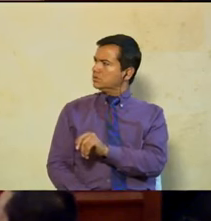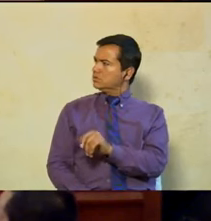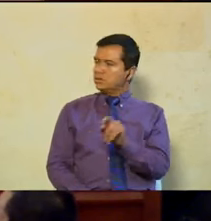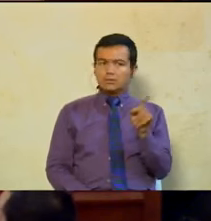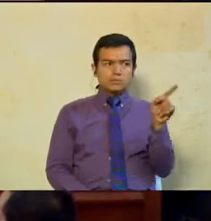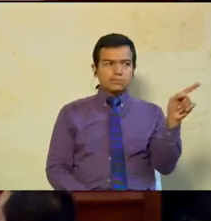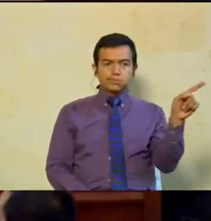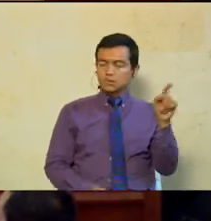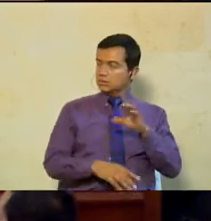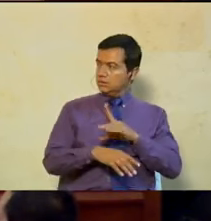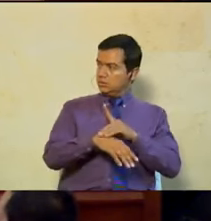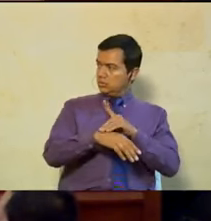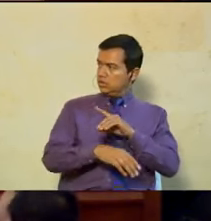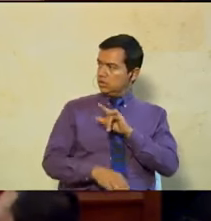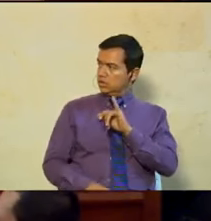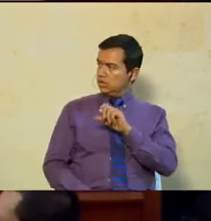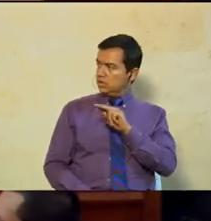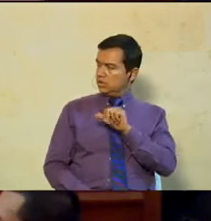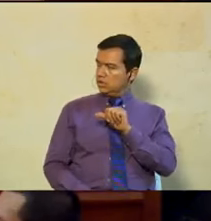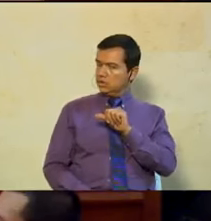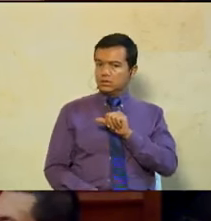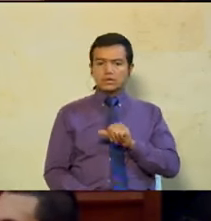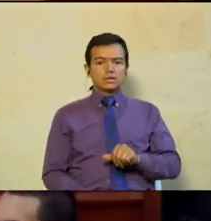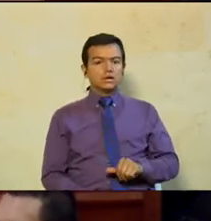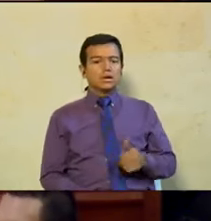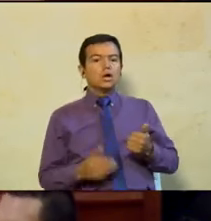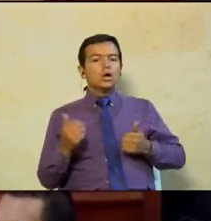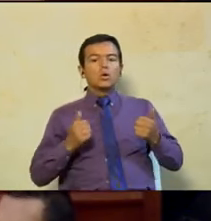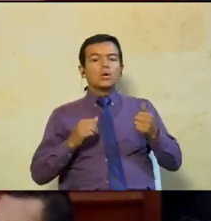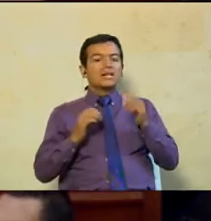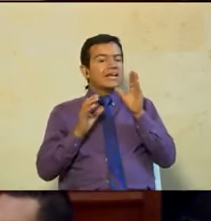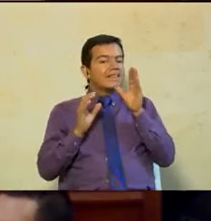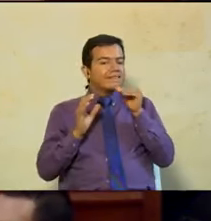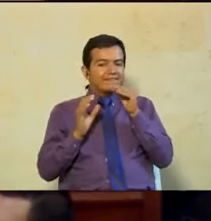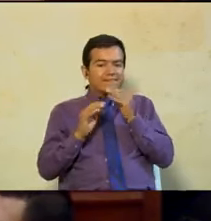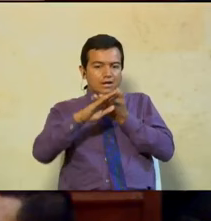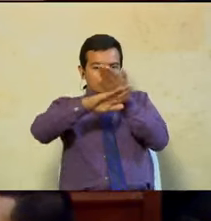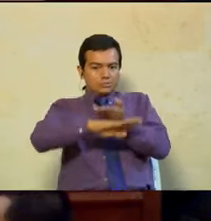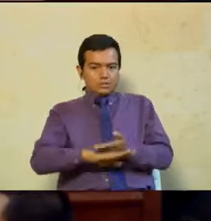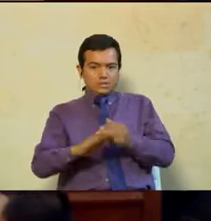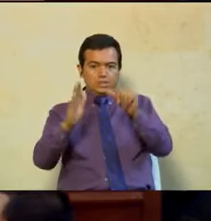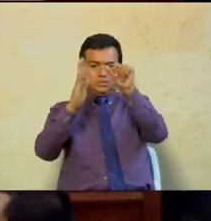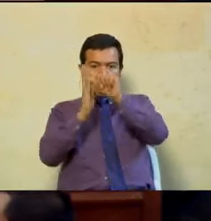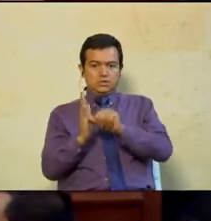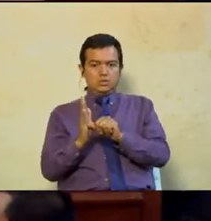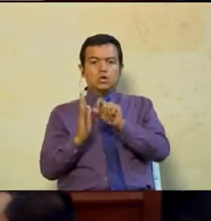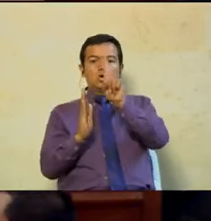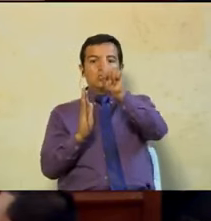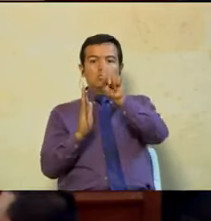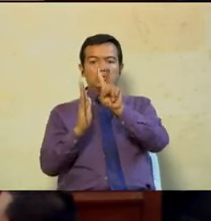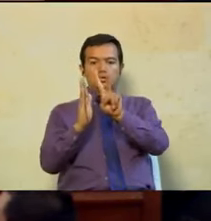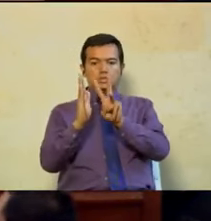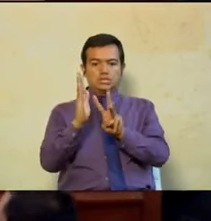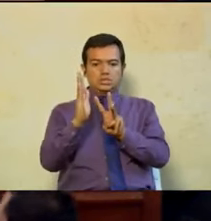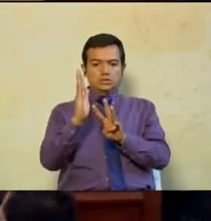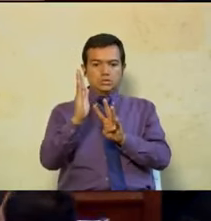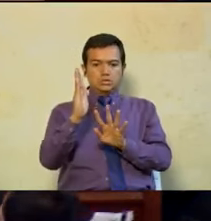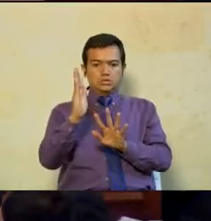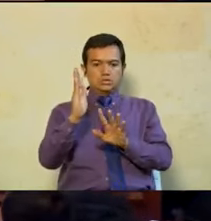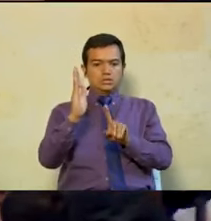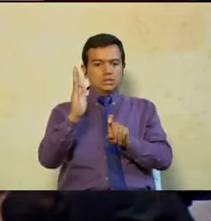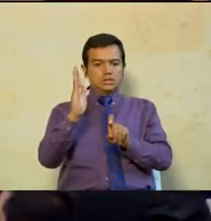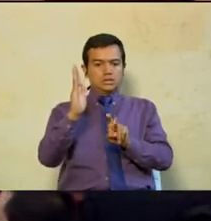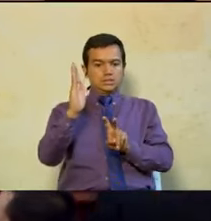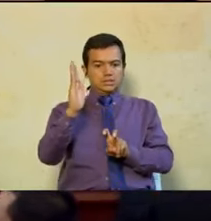Lina los que no tienen proposición son los siguientes el uno el do el 3 el cu el 5 el 6 El